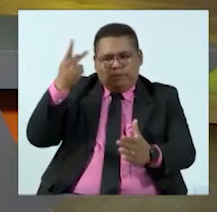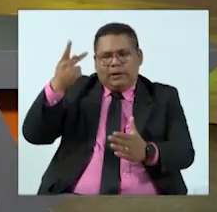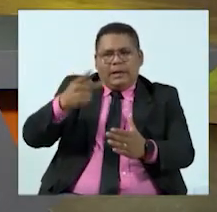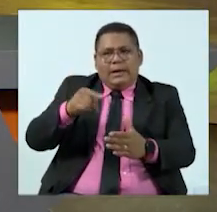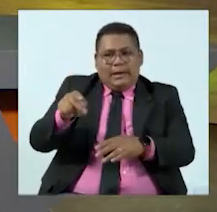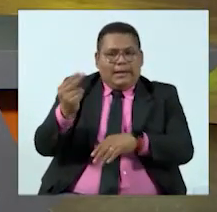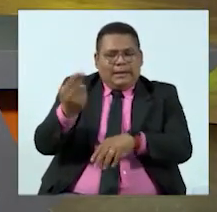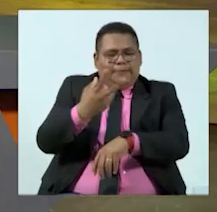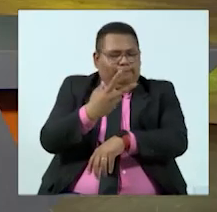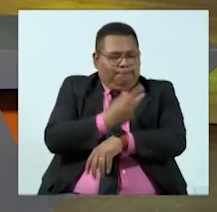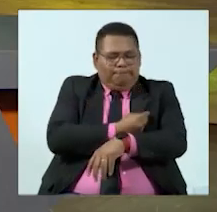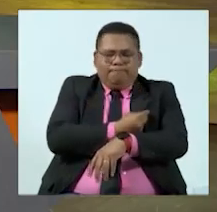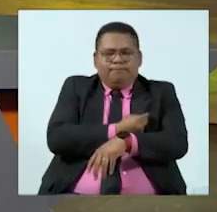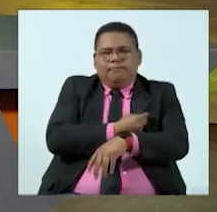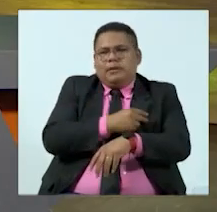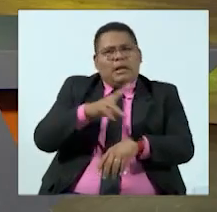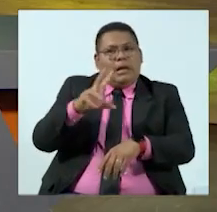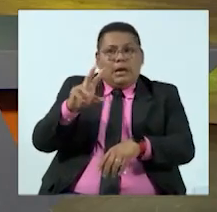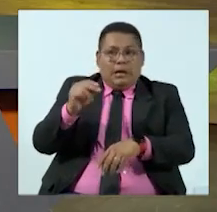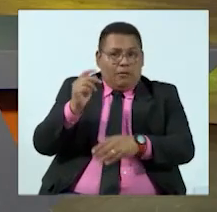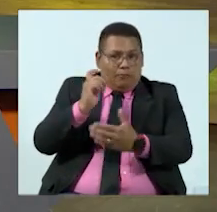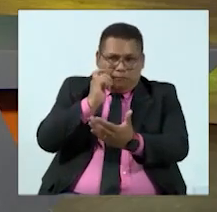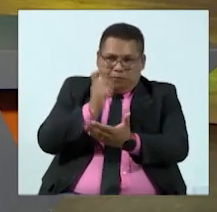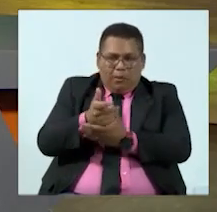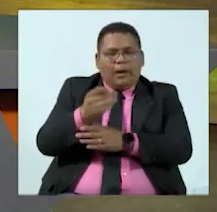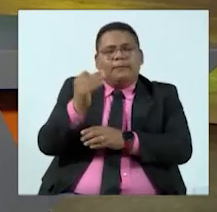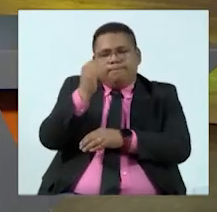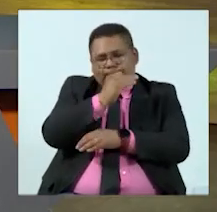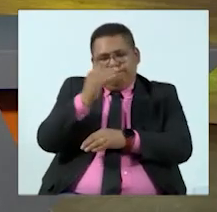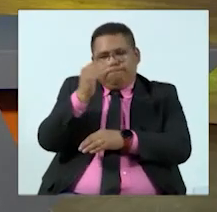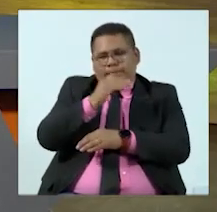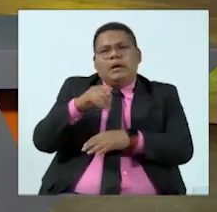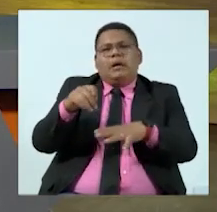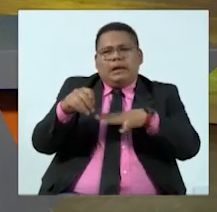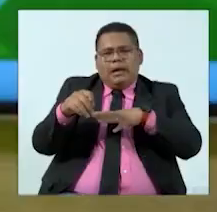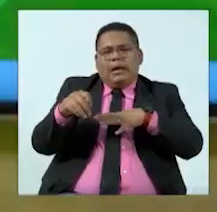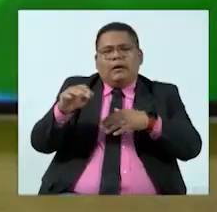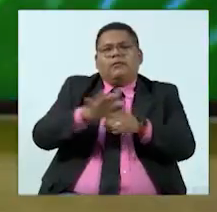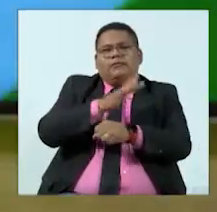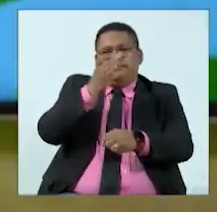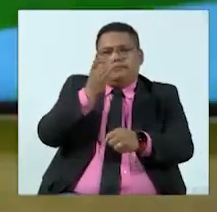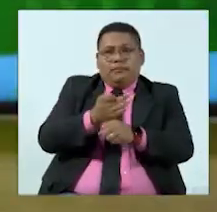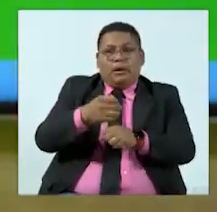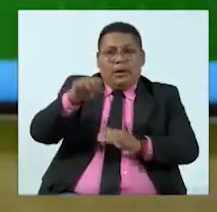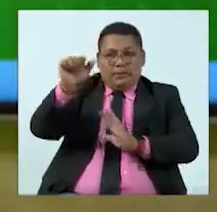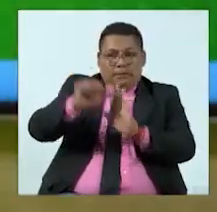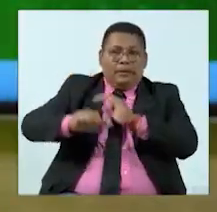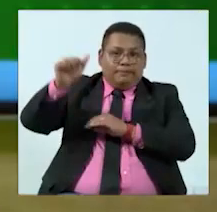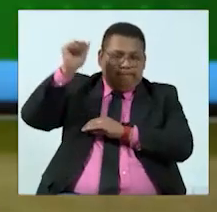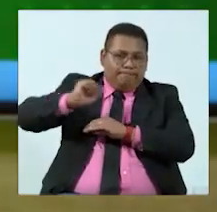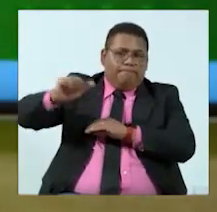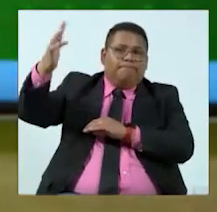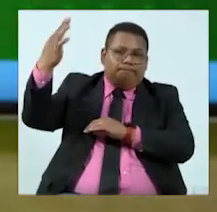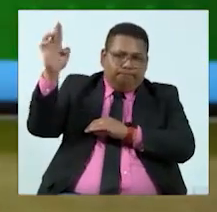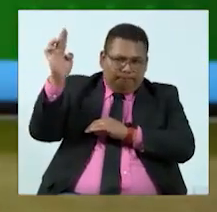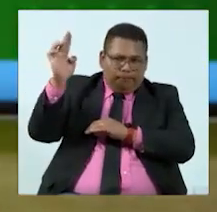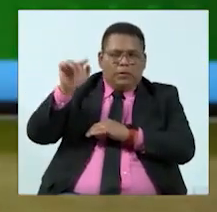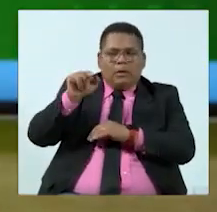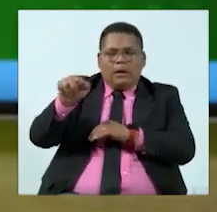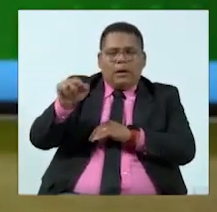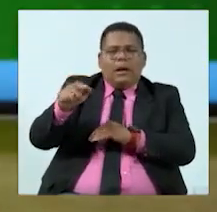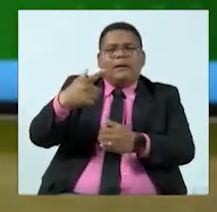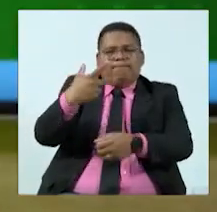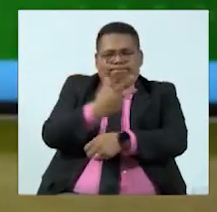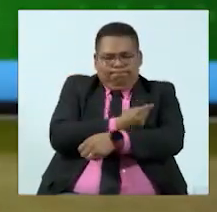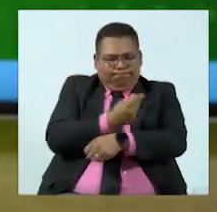lo van a poner ahí no tienen un costo tenemos suficiente vacuna para para cubrirlo y es durante estos dos meses abril y mayo los que vamos a utilizar para esta